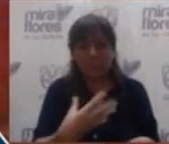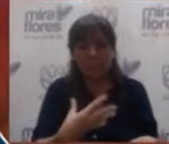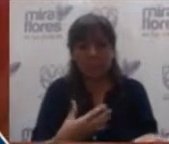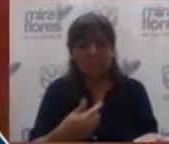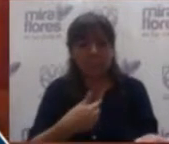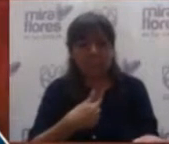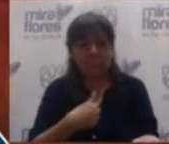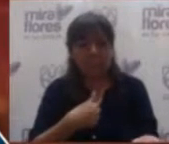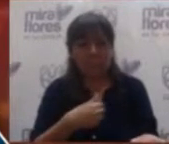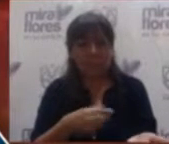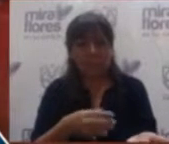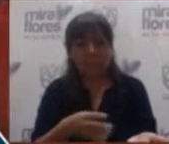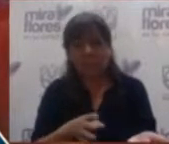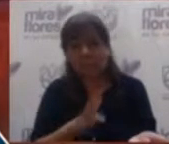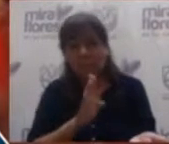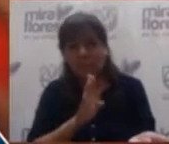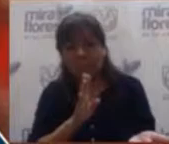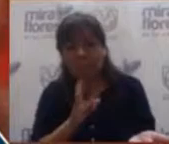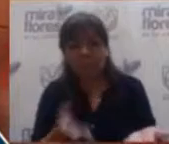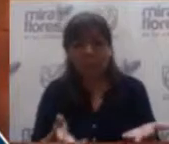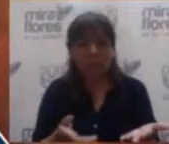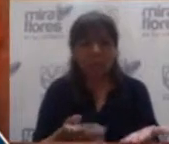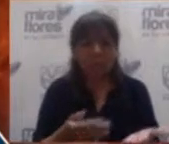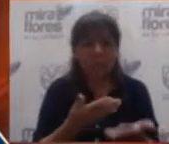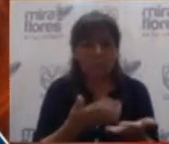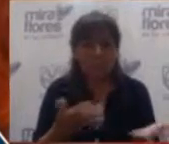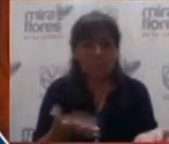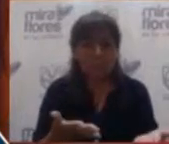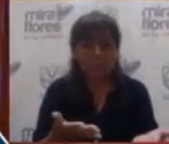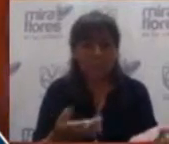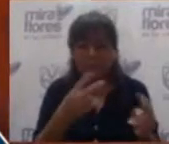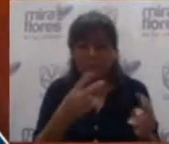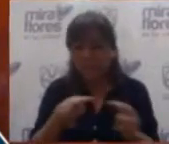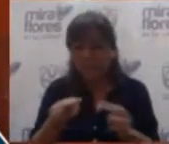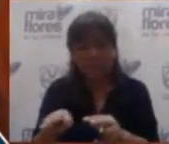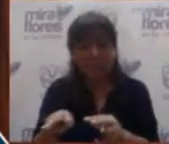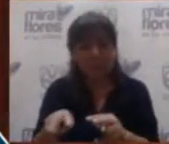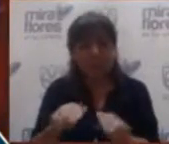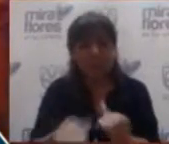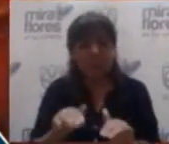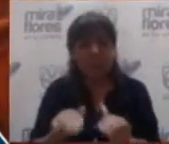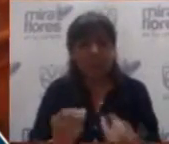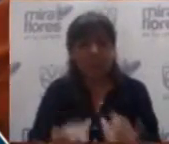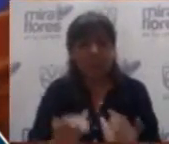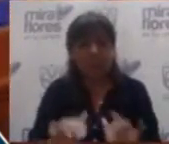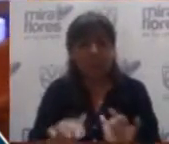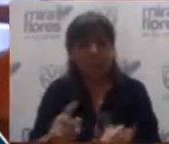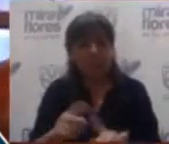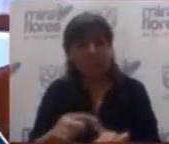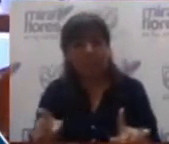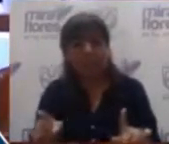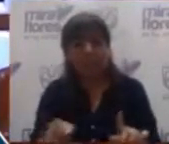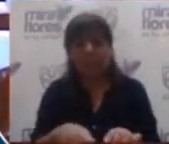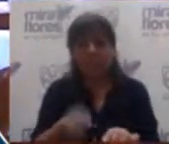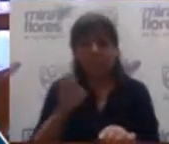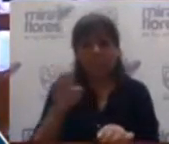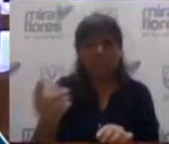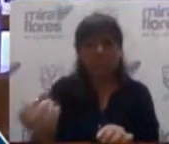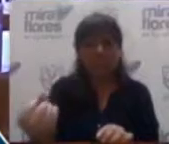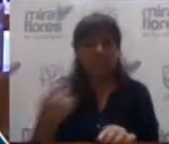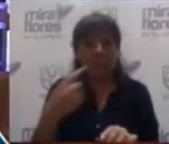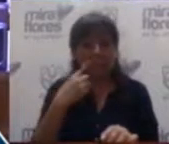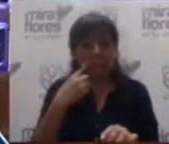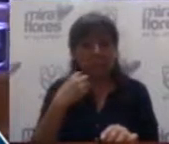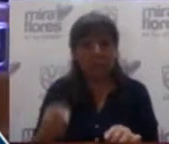término en monedas y me ponen otra cosa. O sea, igual se supone que, como dice el regidor Alberti, ponen un i en